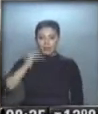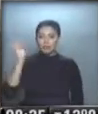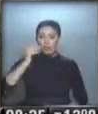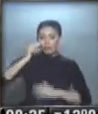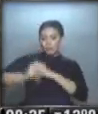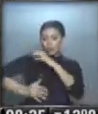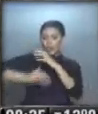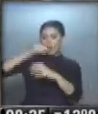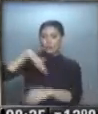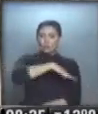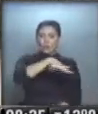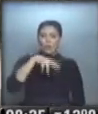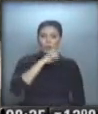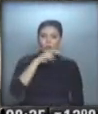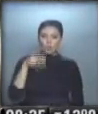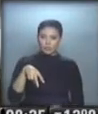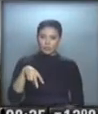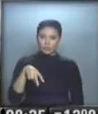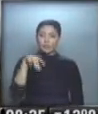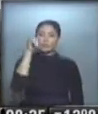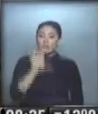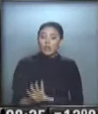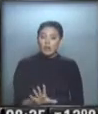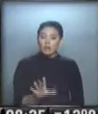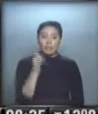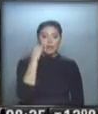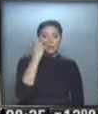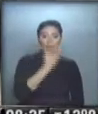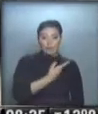proceso en vaca muerta lo realizará solo y pf